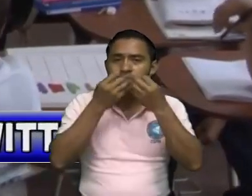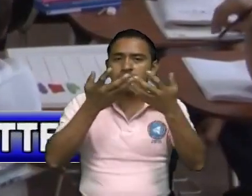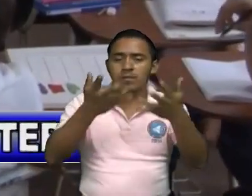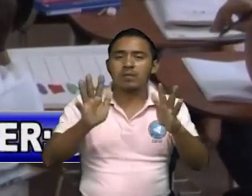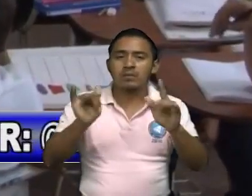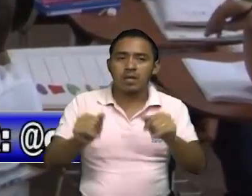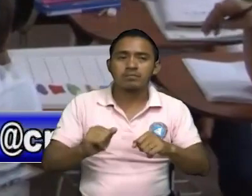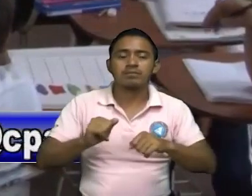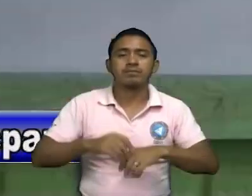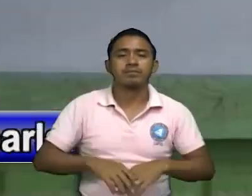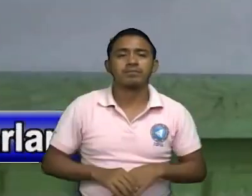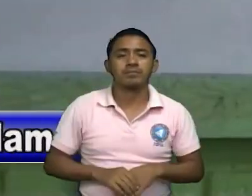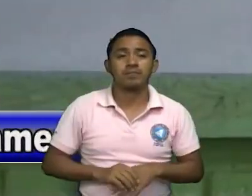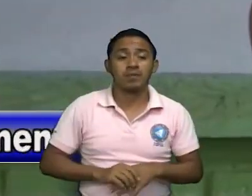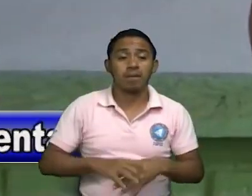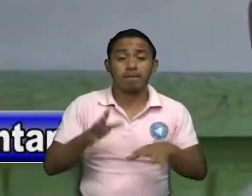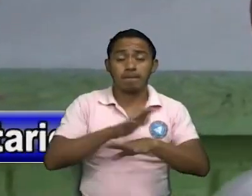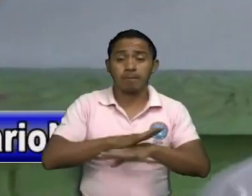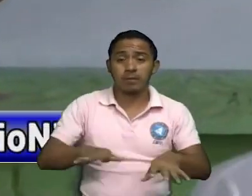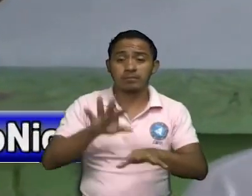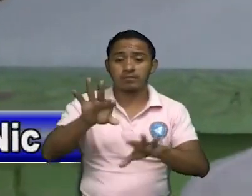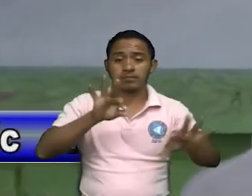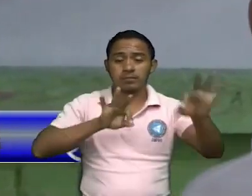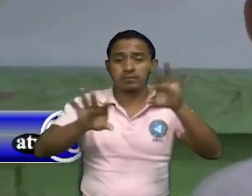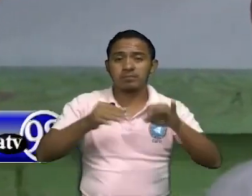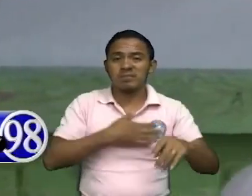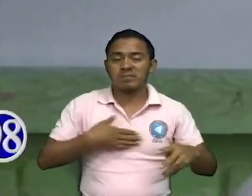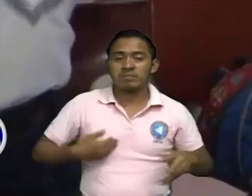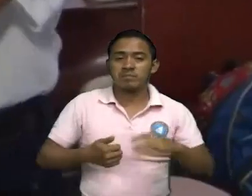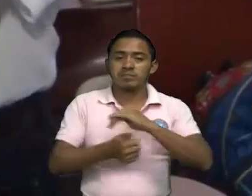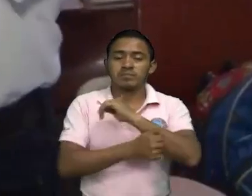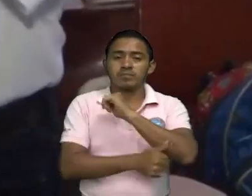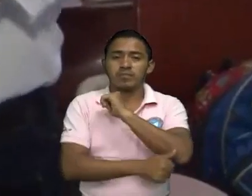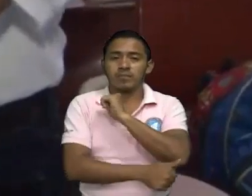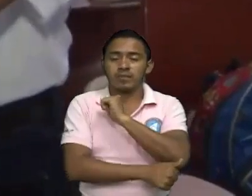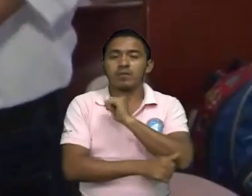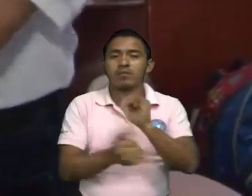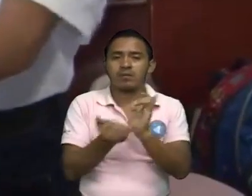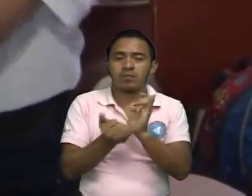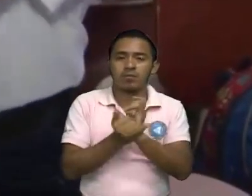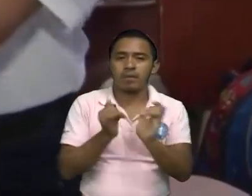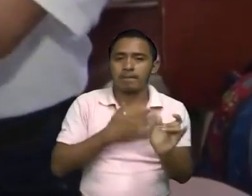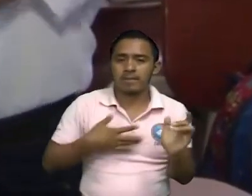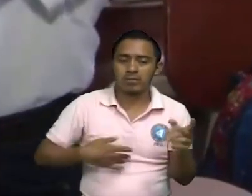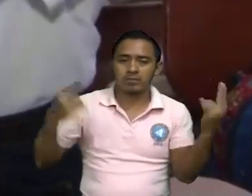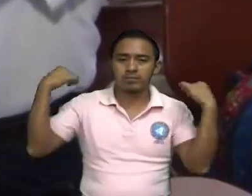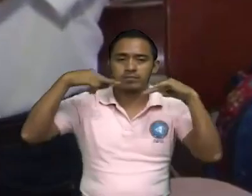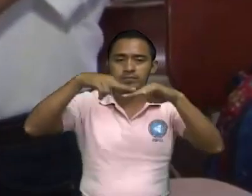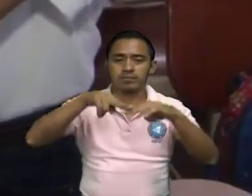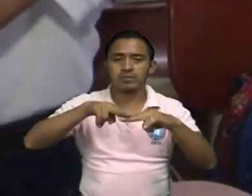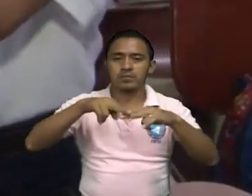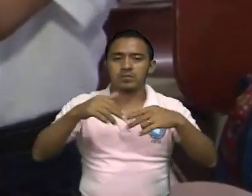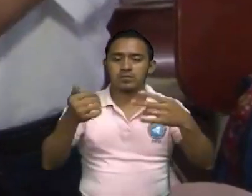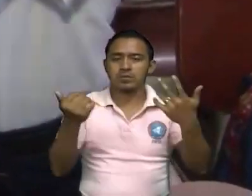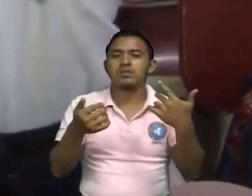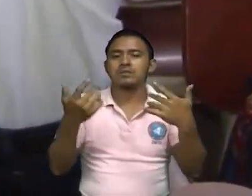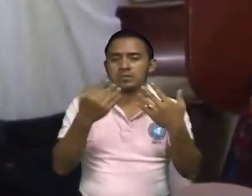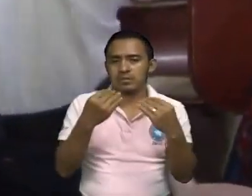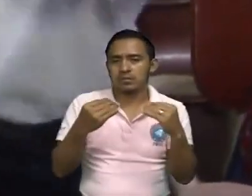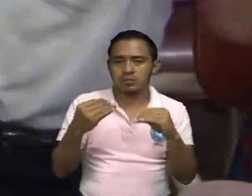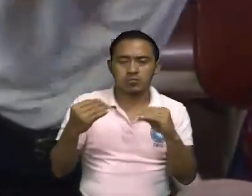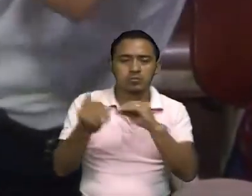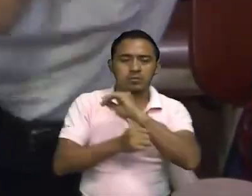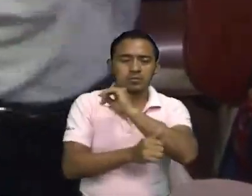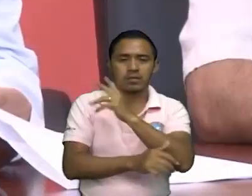ya se encuentran en la fase final para seleccionar al mejor estudiante, así como los mejores docentes de primaria, secundaria y educación